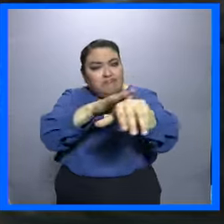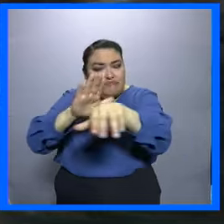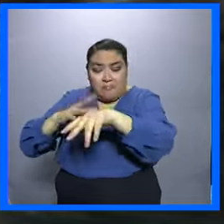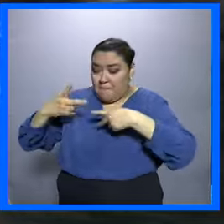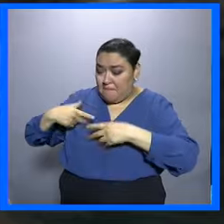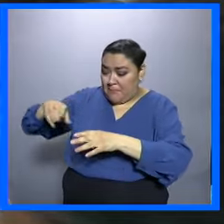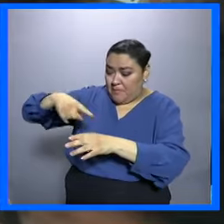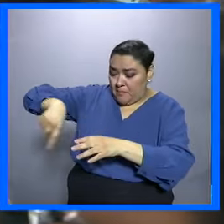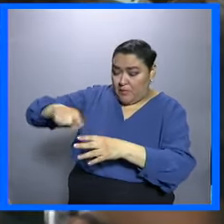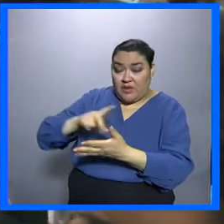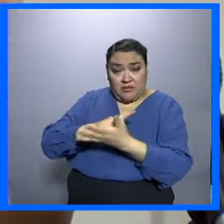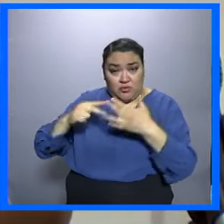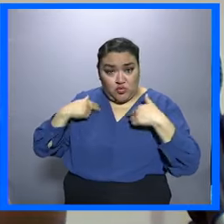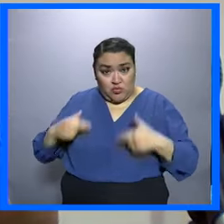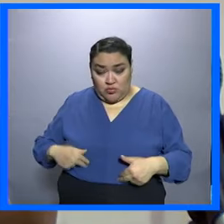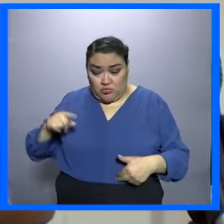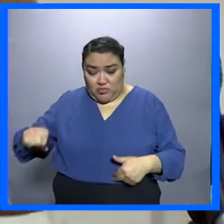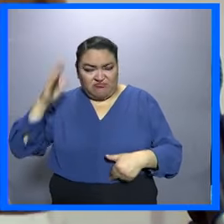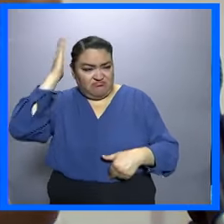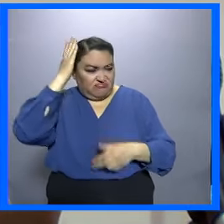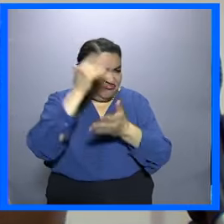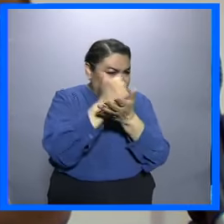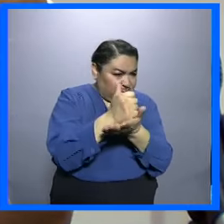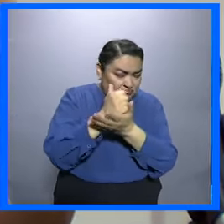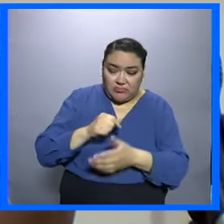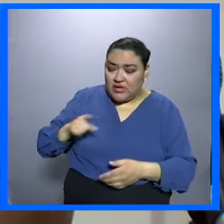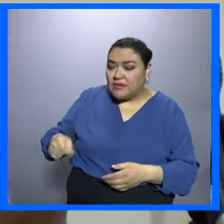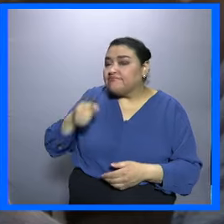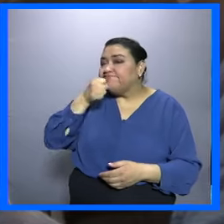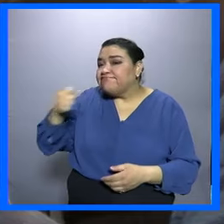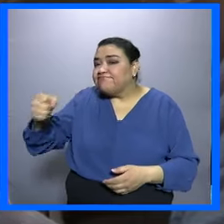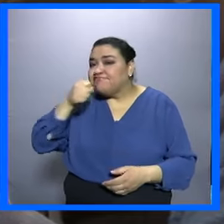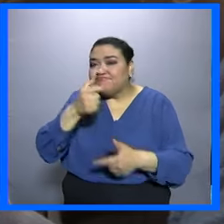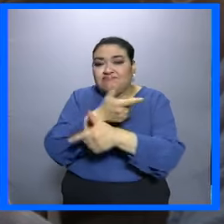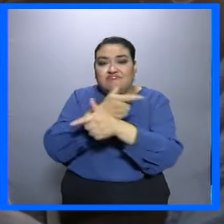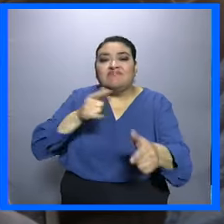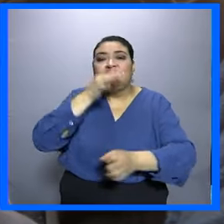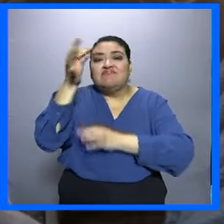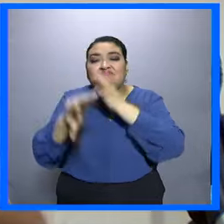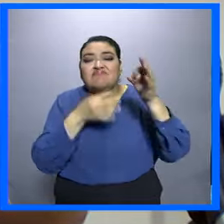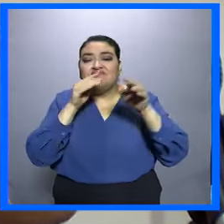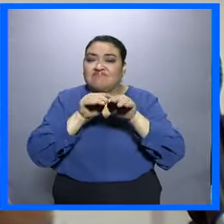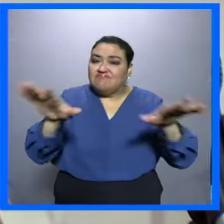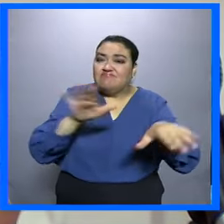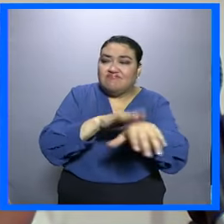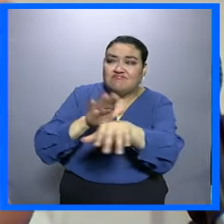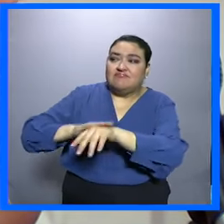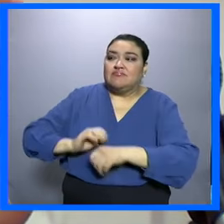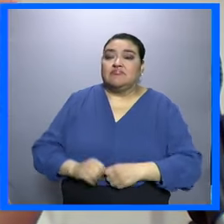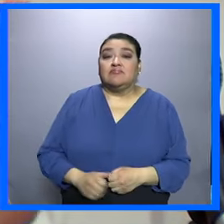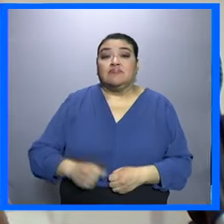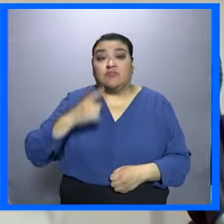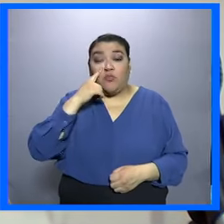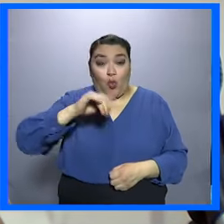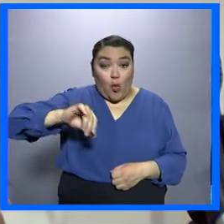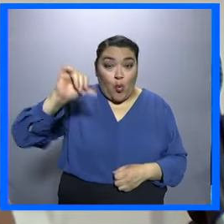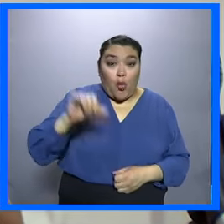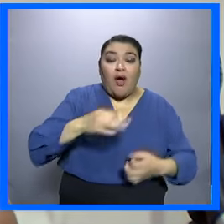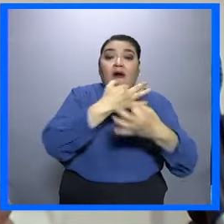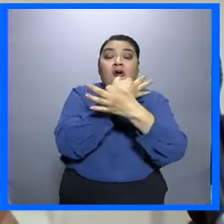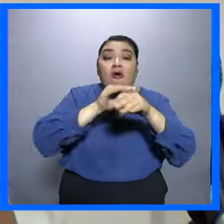quienes defienden los derechos humanos y la libertad de expresión a través de dicha campaña. El llamado de hoy es